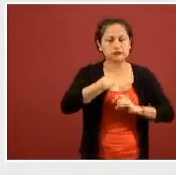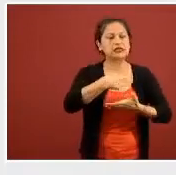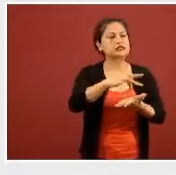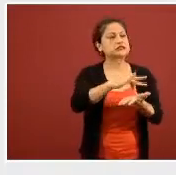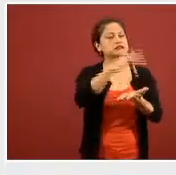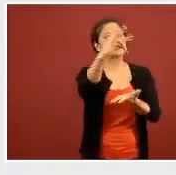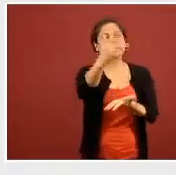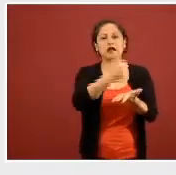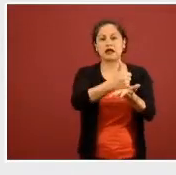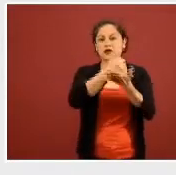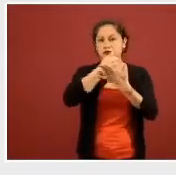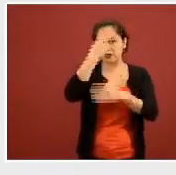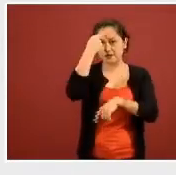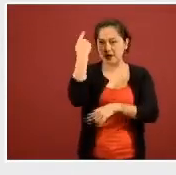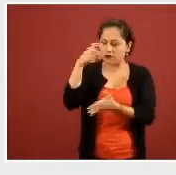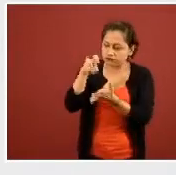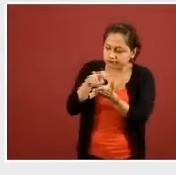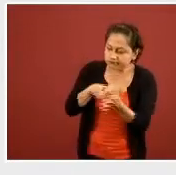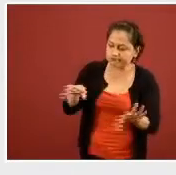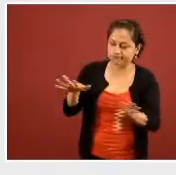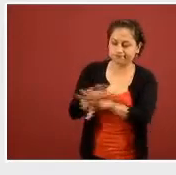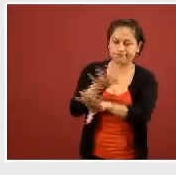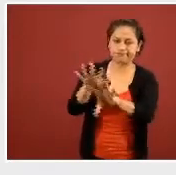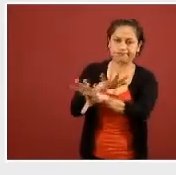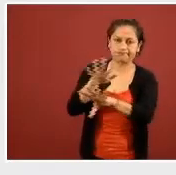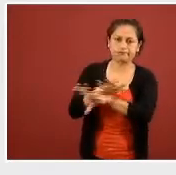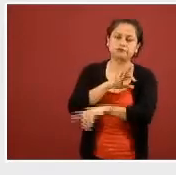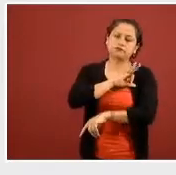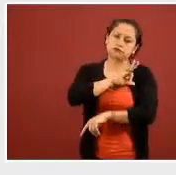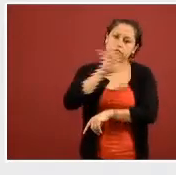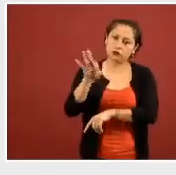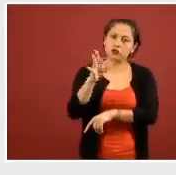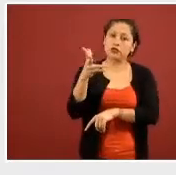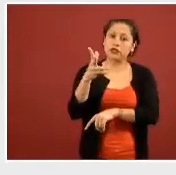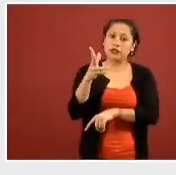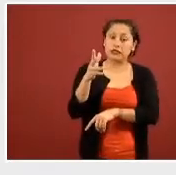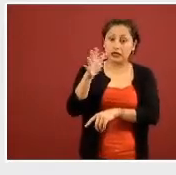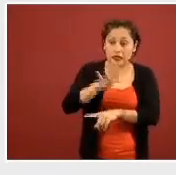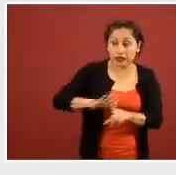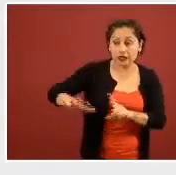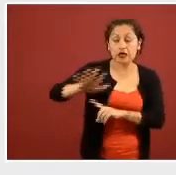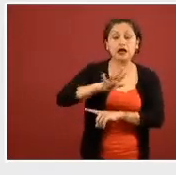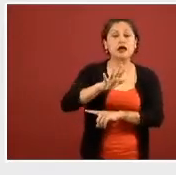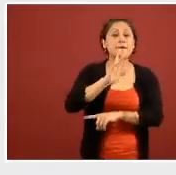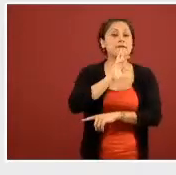vueltecita, y si vamos a mejorar, lo vamos a hacer de la mano de la ciudadanía.